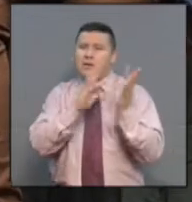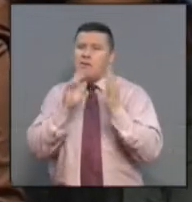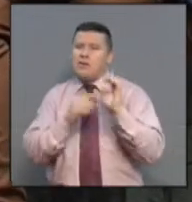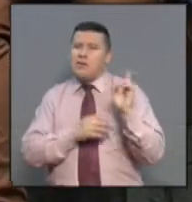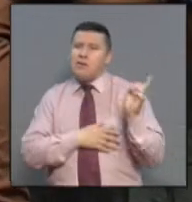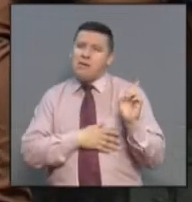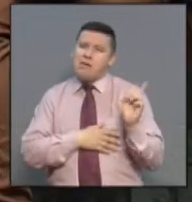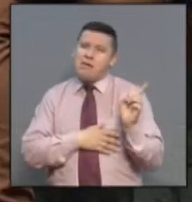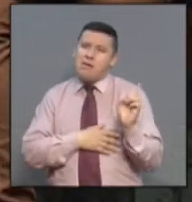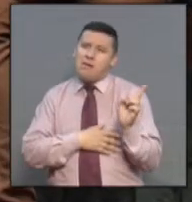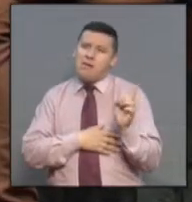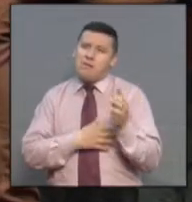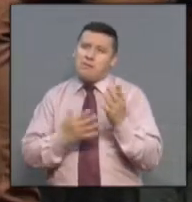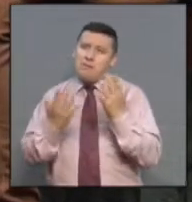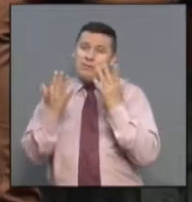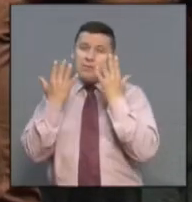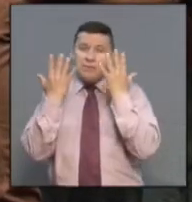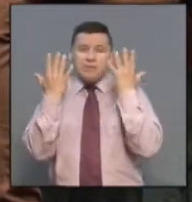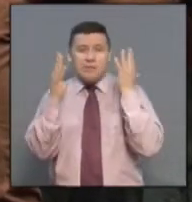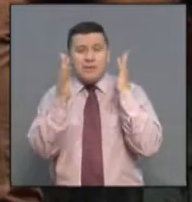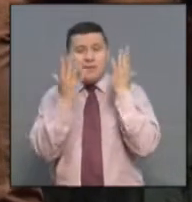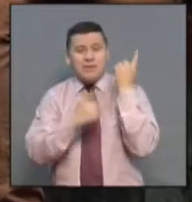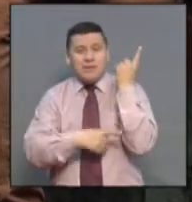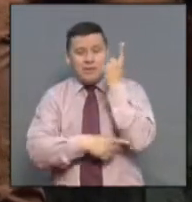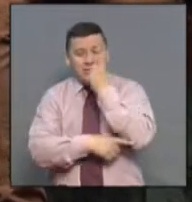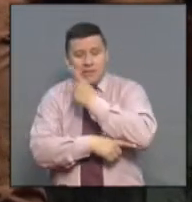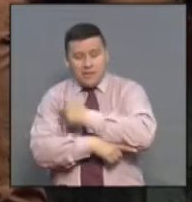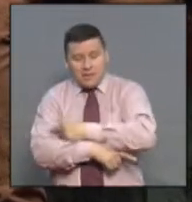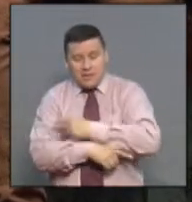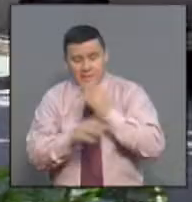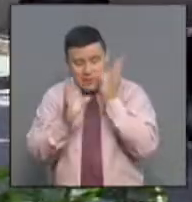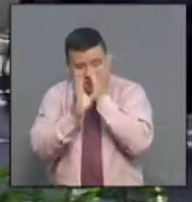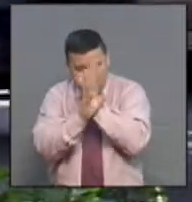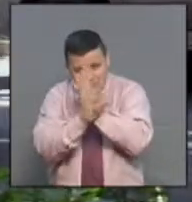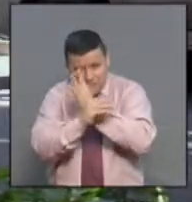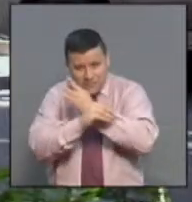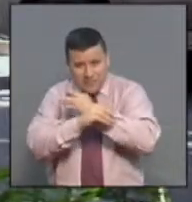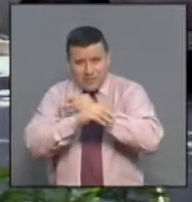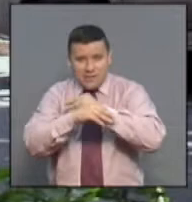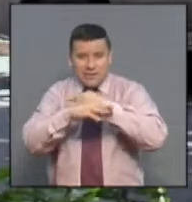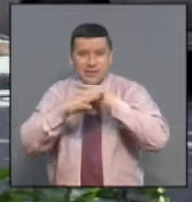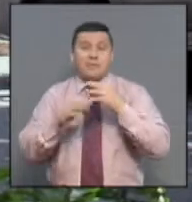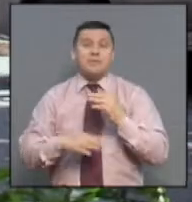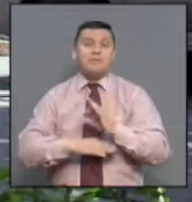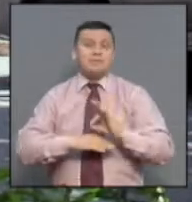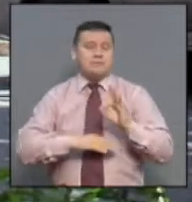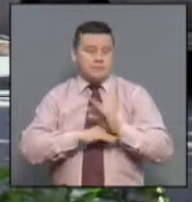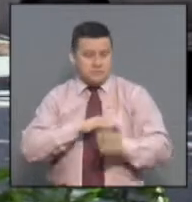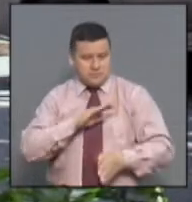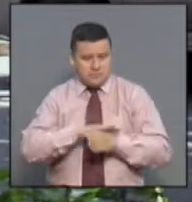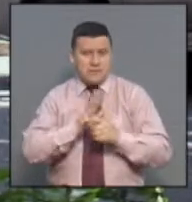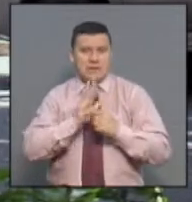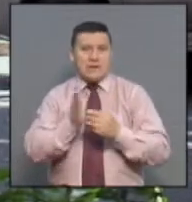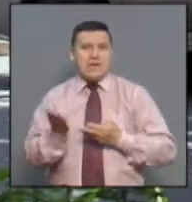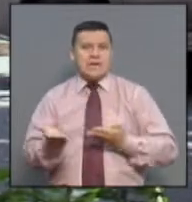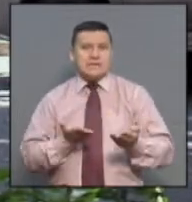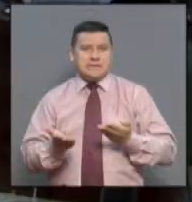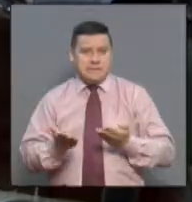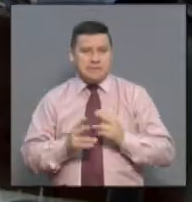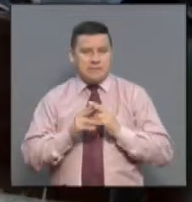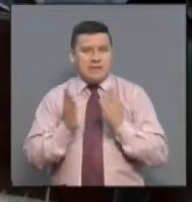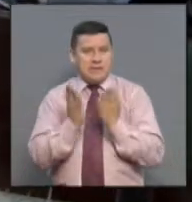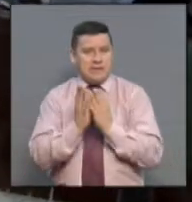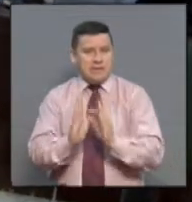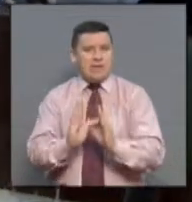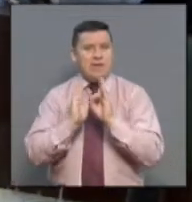vamos pasando los días y las noches. La SAP continúa prestando servicios educativos